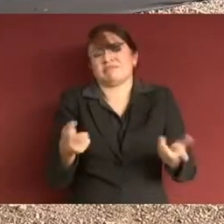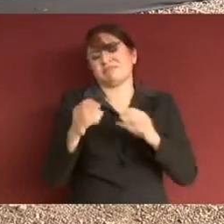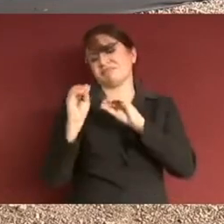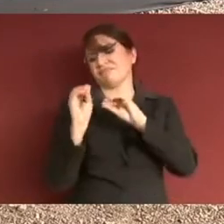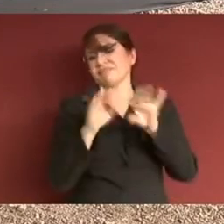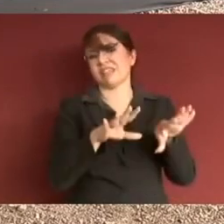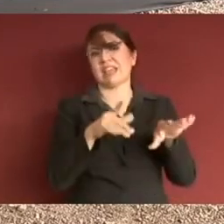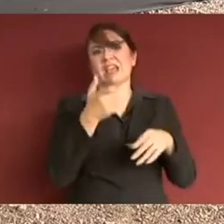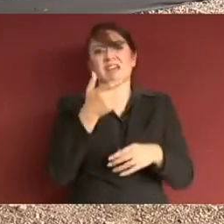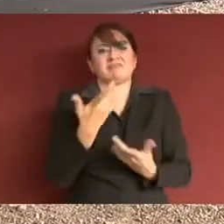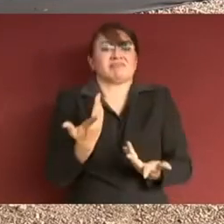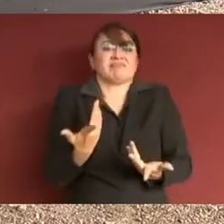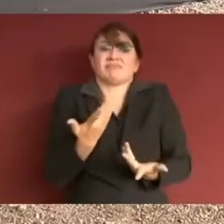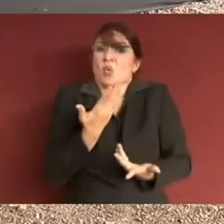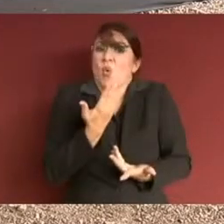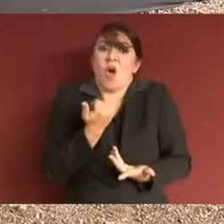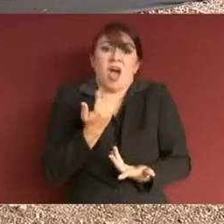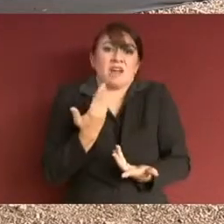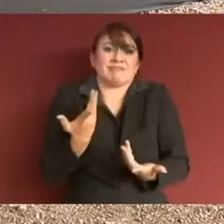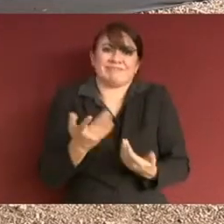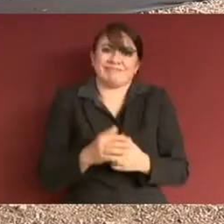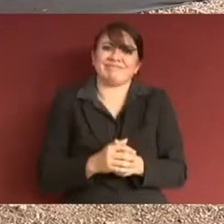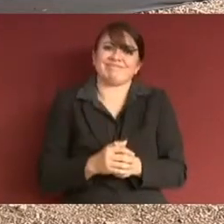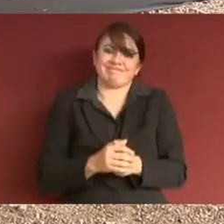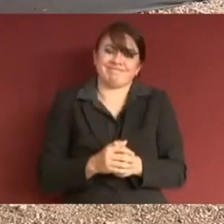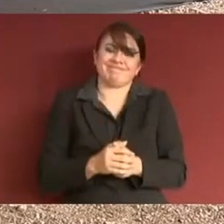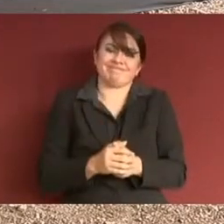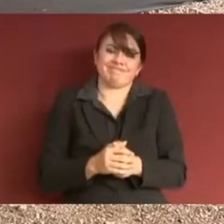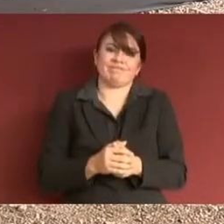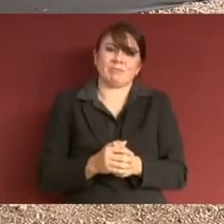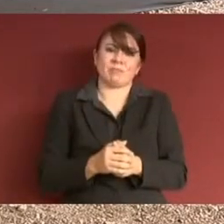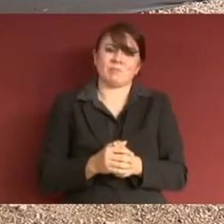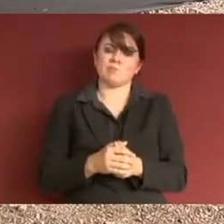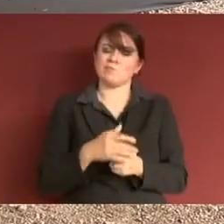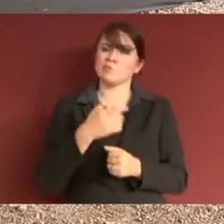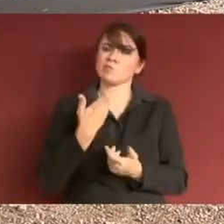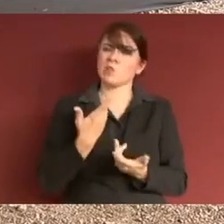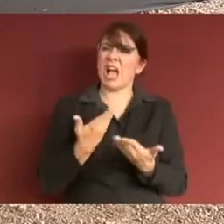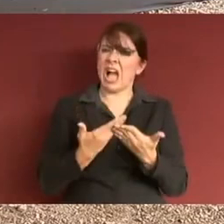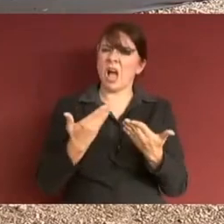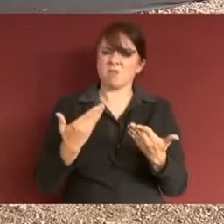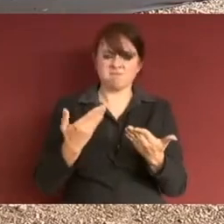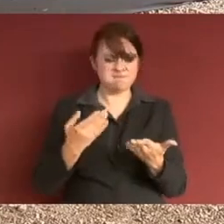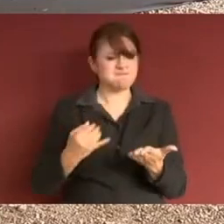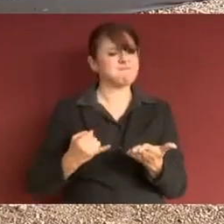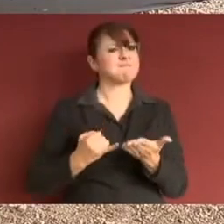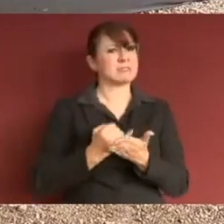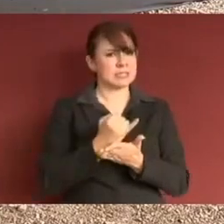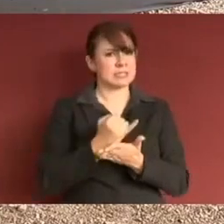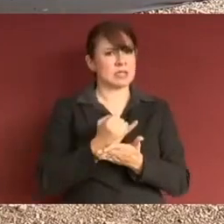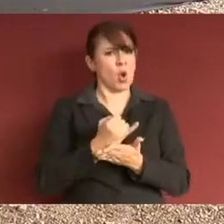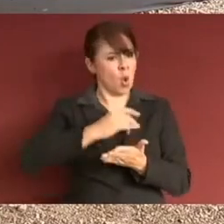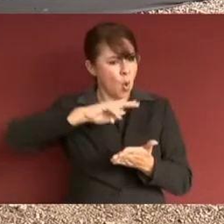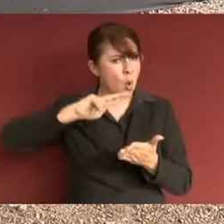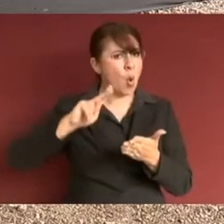obra. Entonces, al decidir continuar con esta obra,